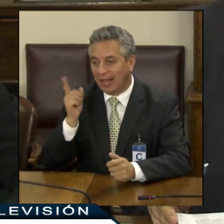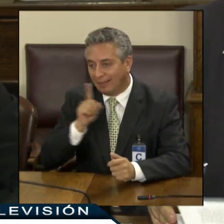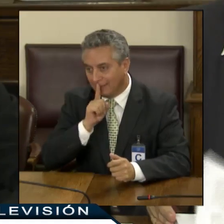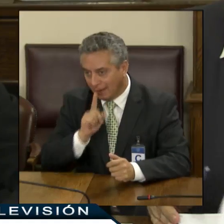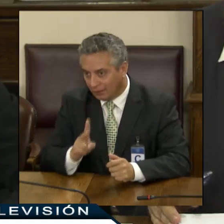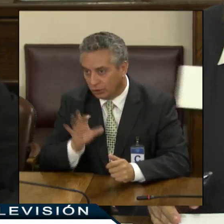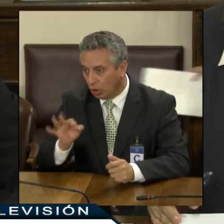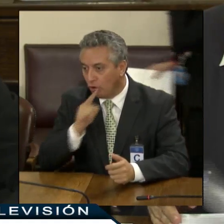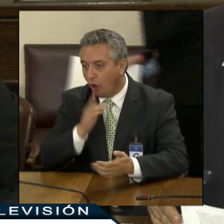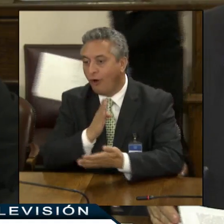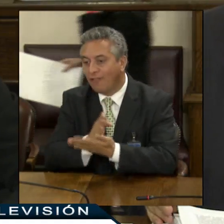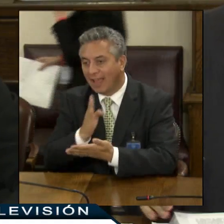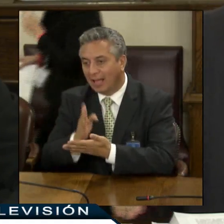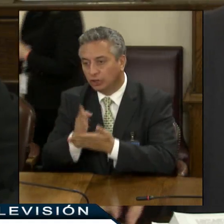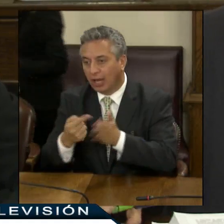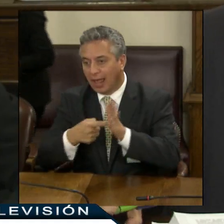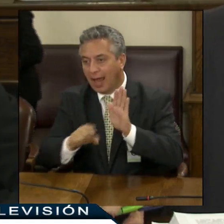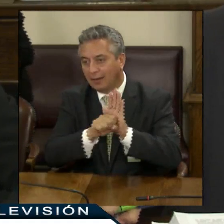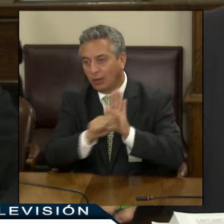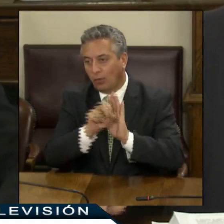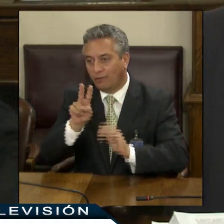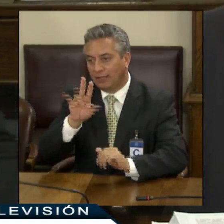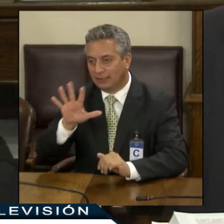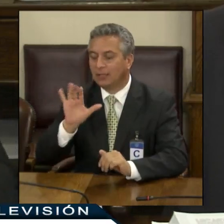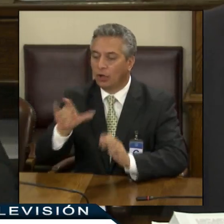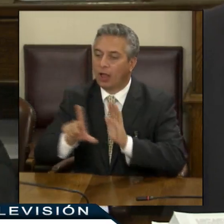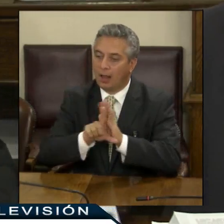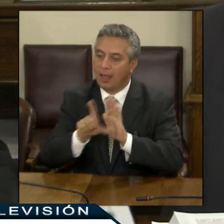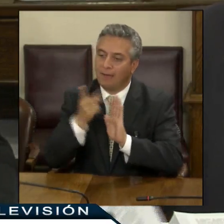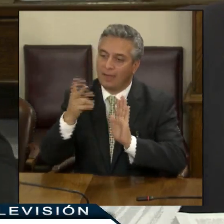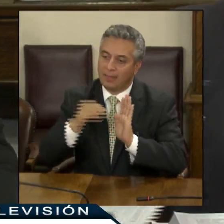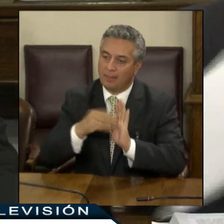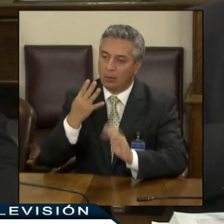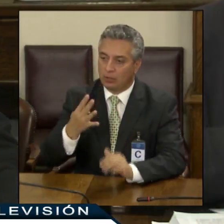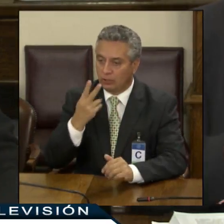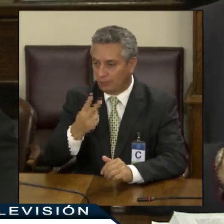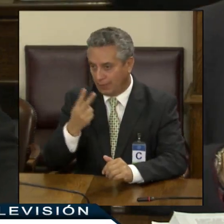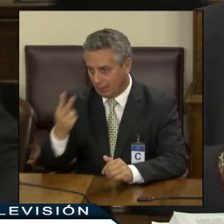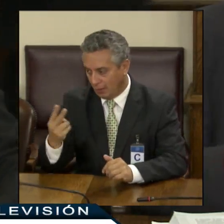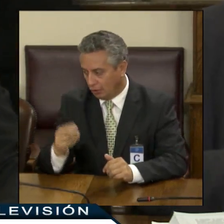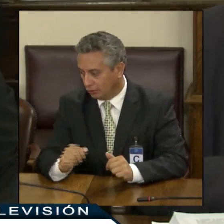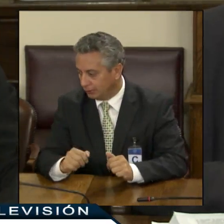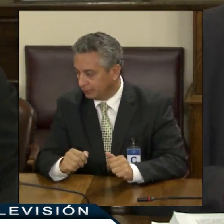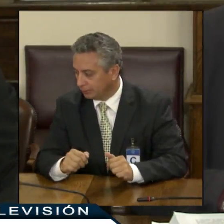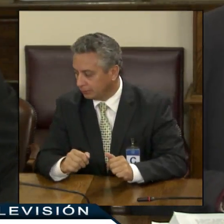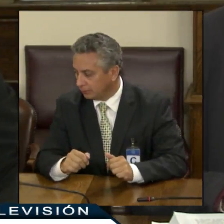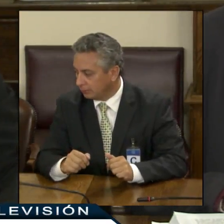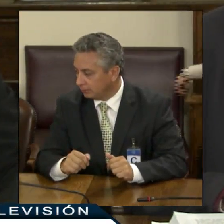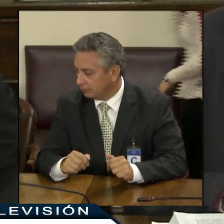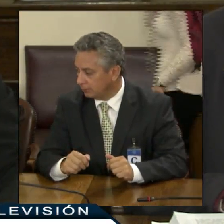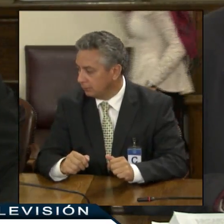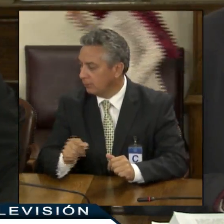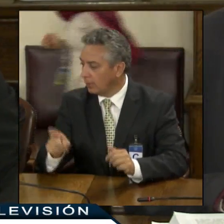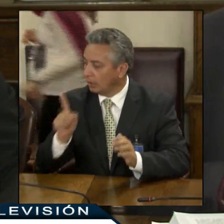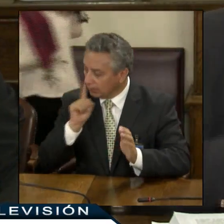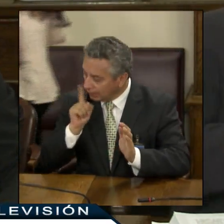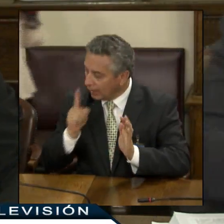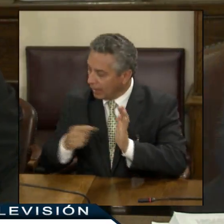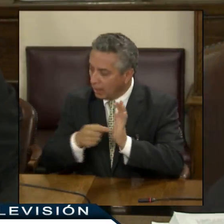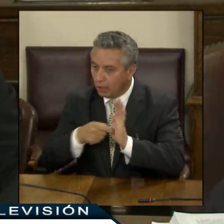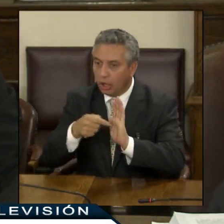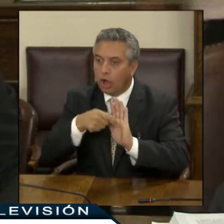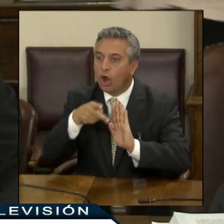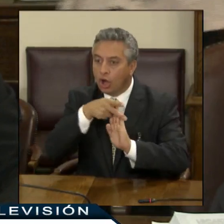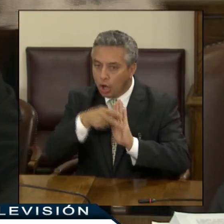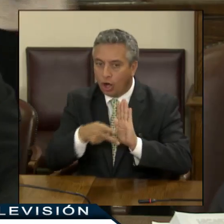obligaciones indicadas en el artículo 25 de la ley 20422 por la que señala que dicha